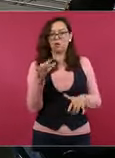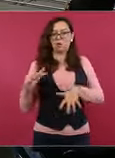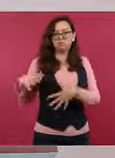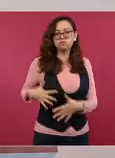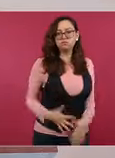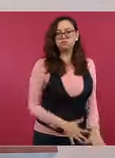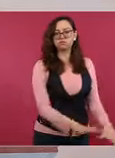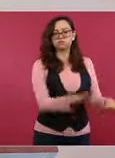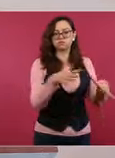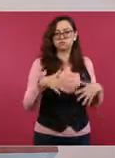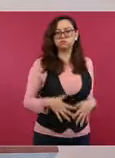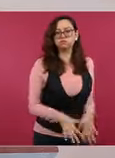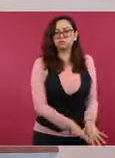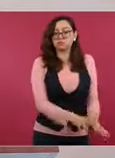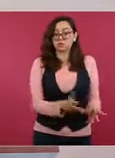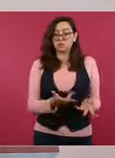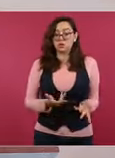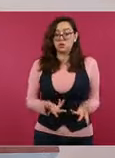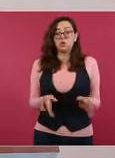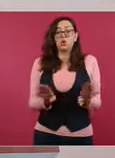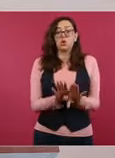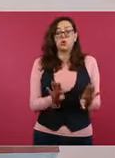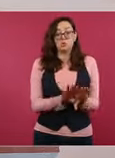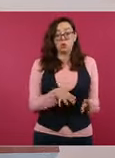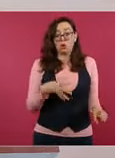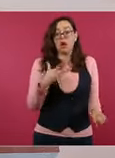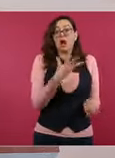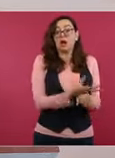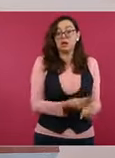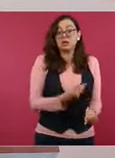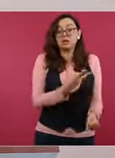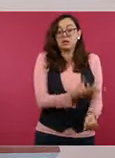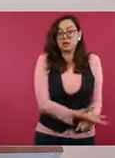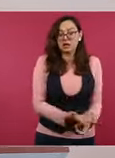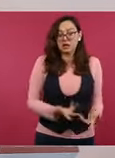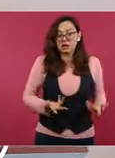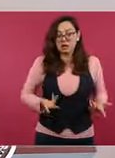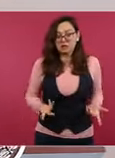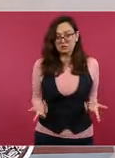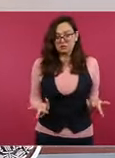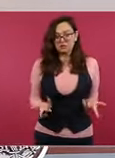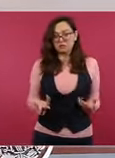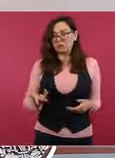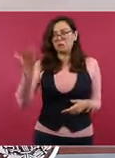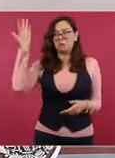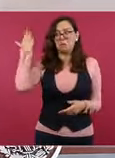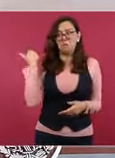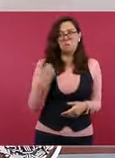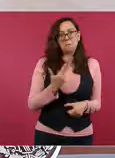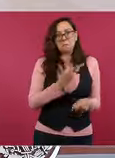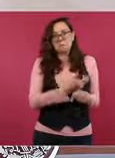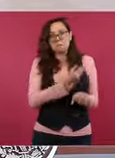constantemente invirtiendo, a ver si ahora que viene